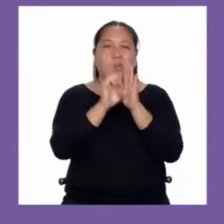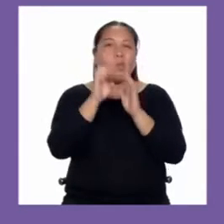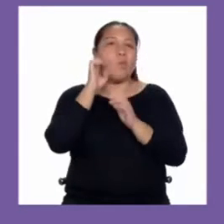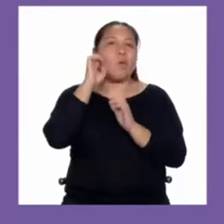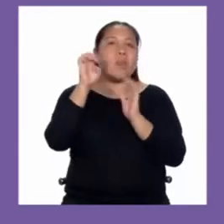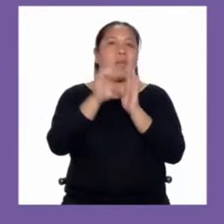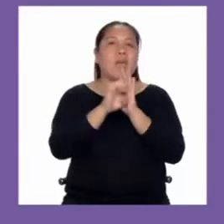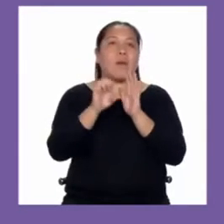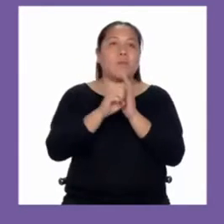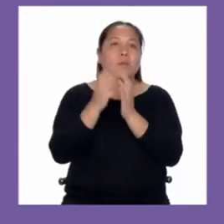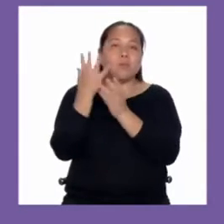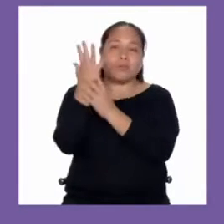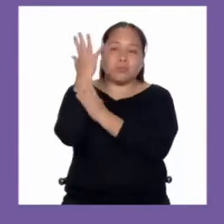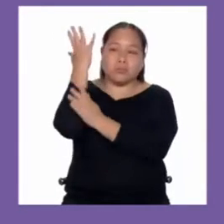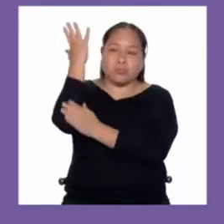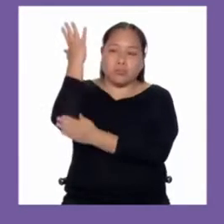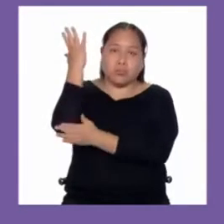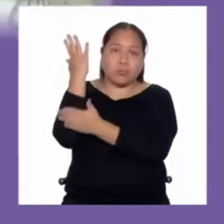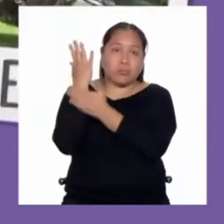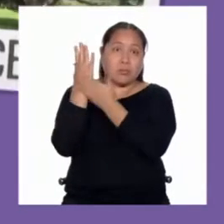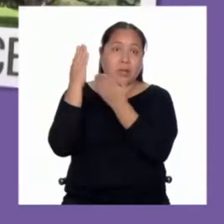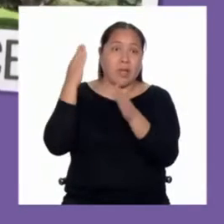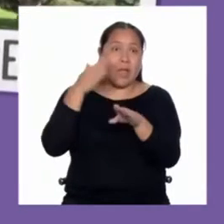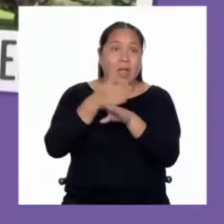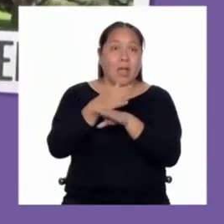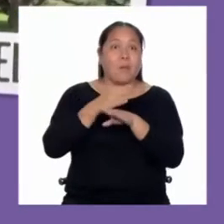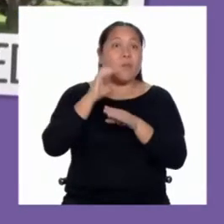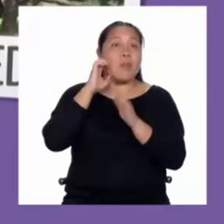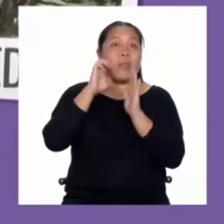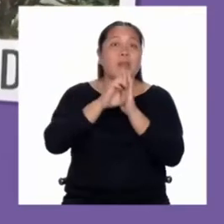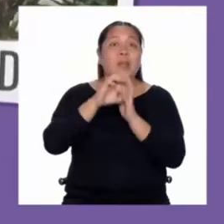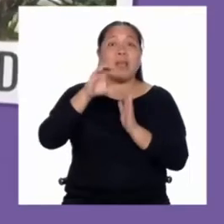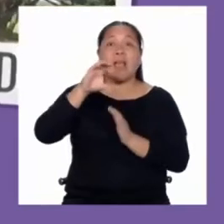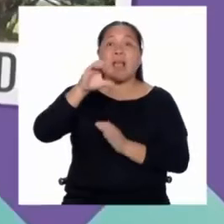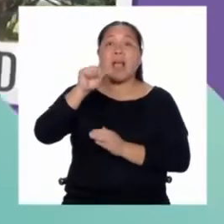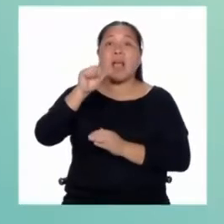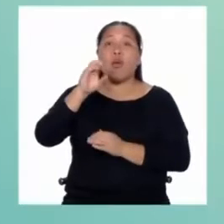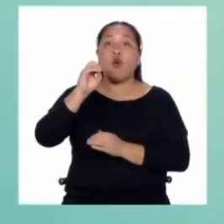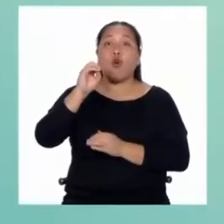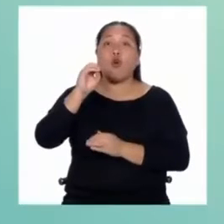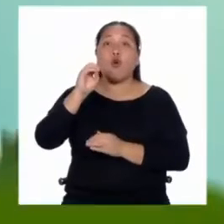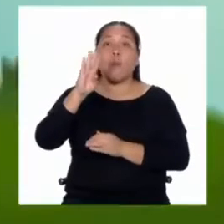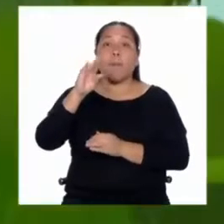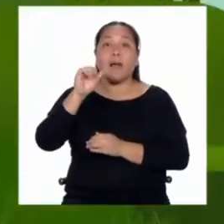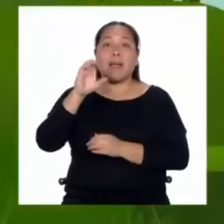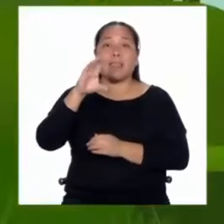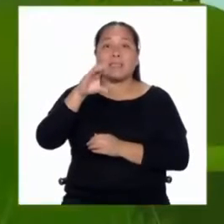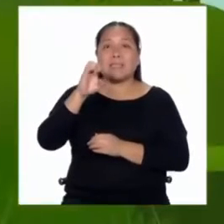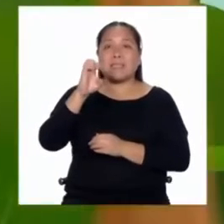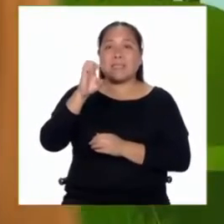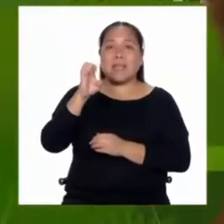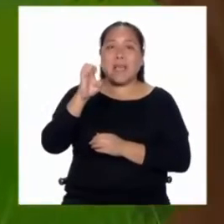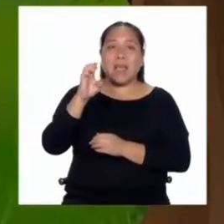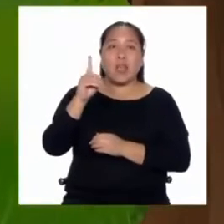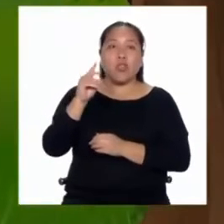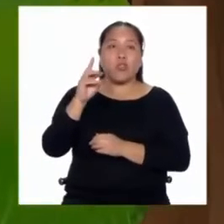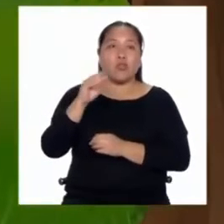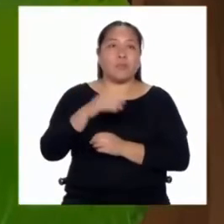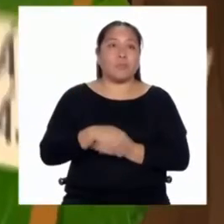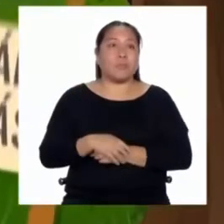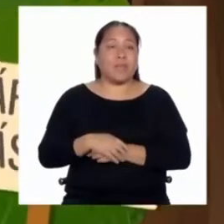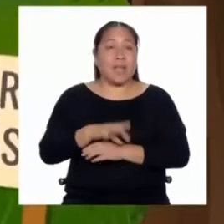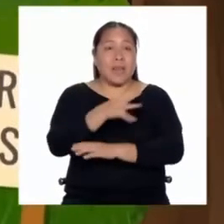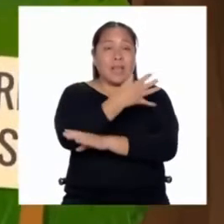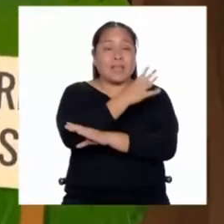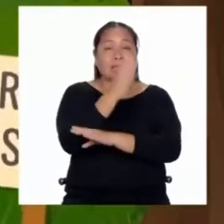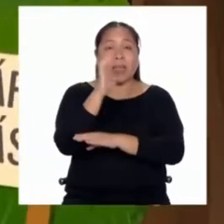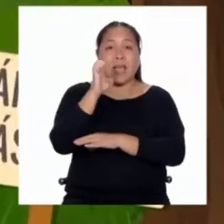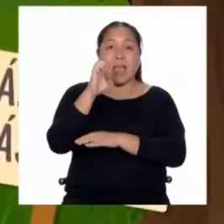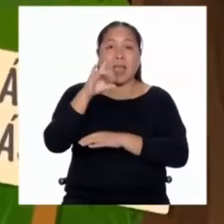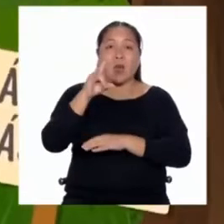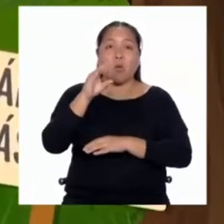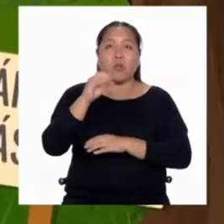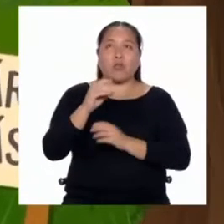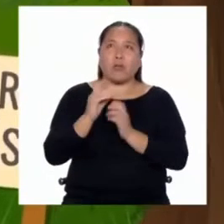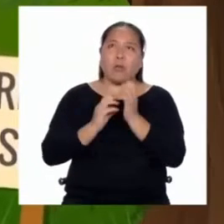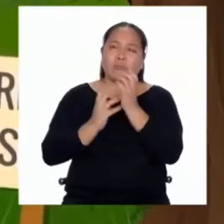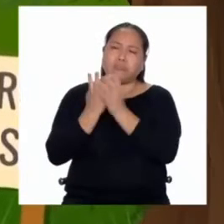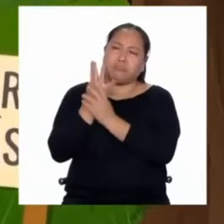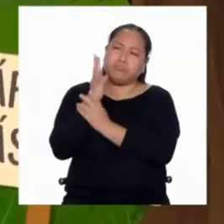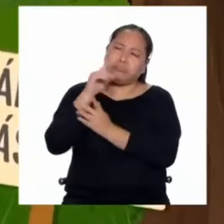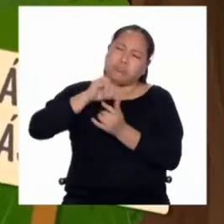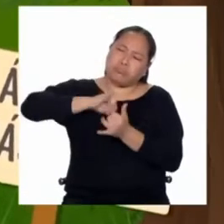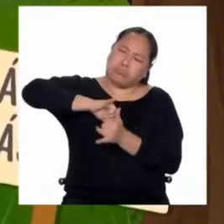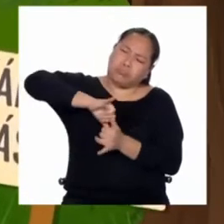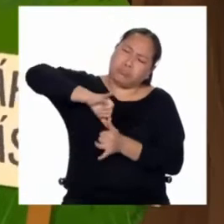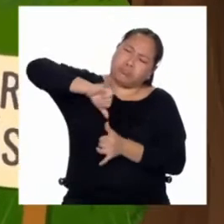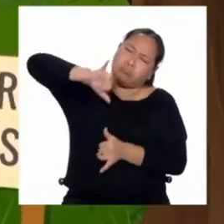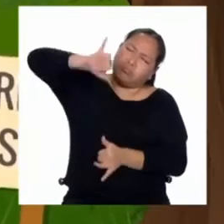están los tallos leñosos, como la caoba o el cedro. En la selva ecuatorial se encuentran los árboles más altos y